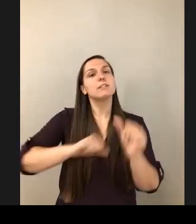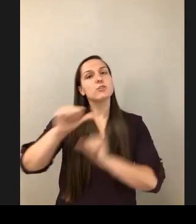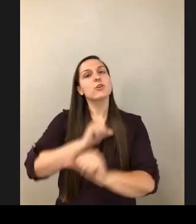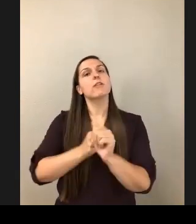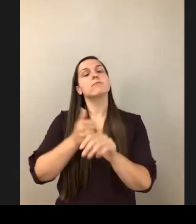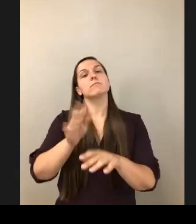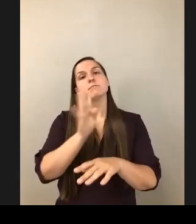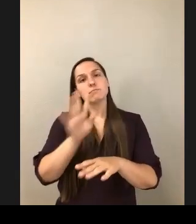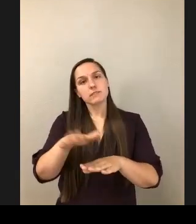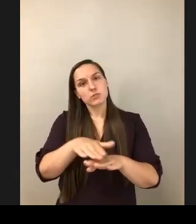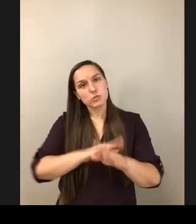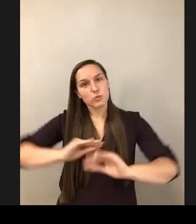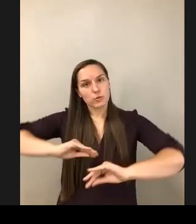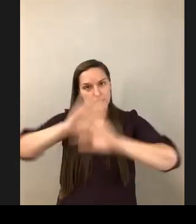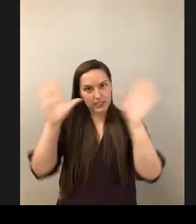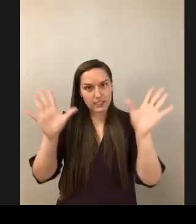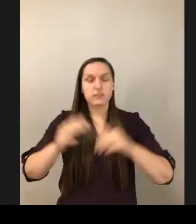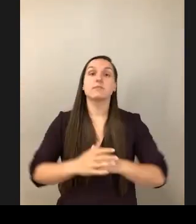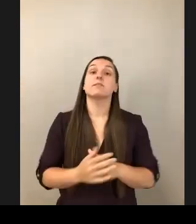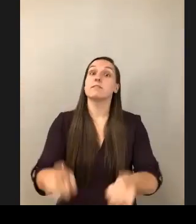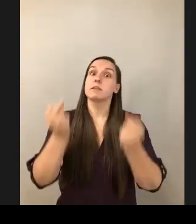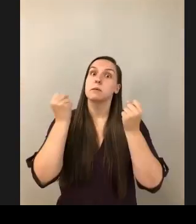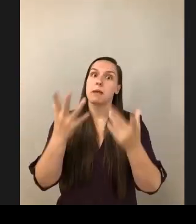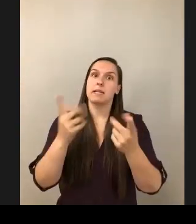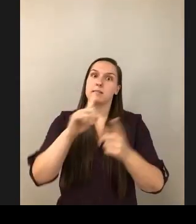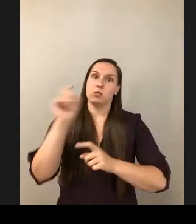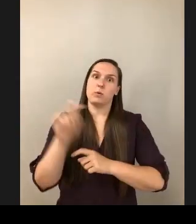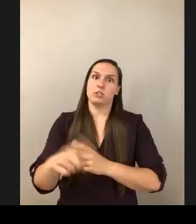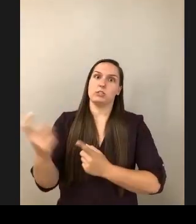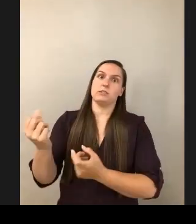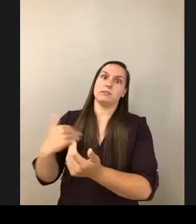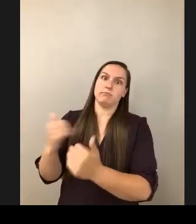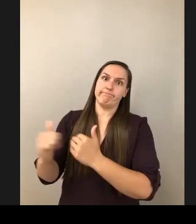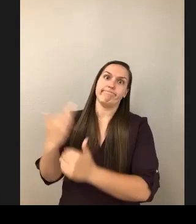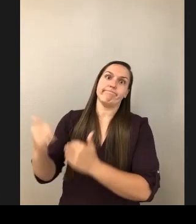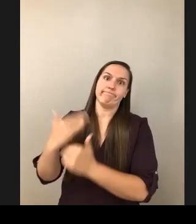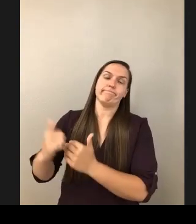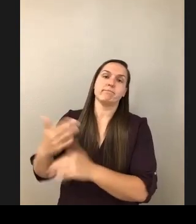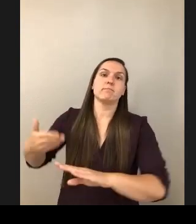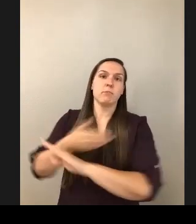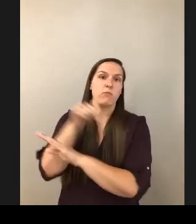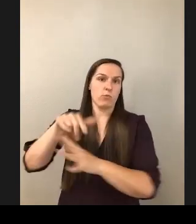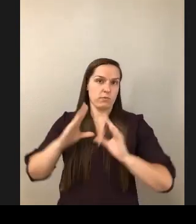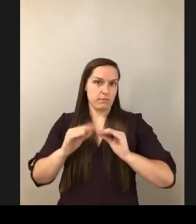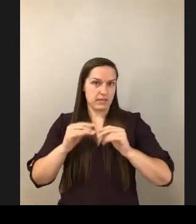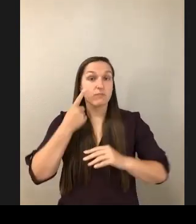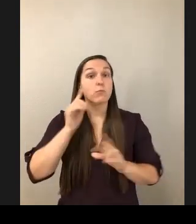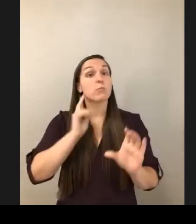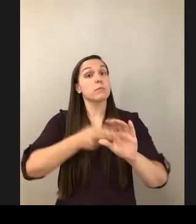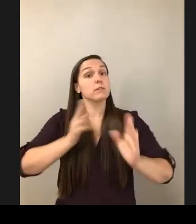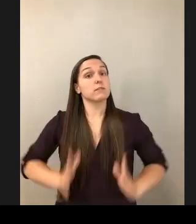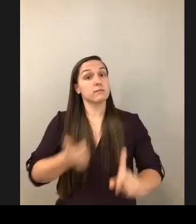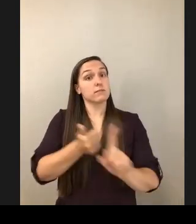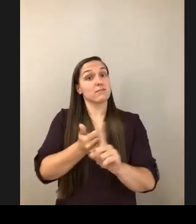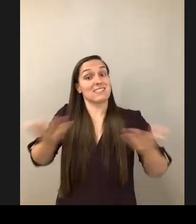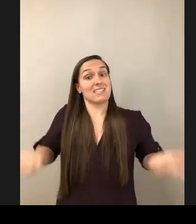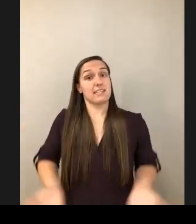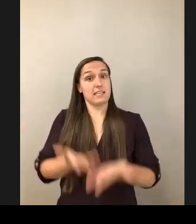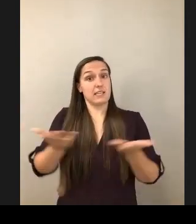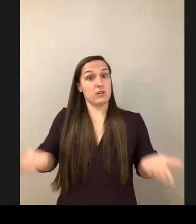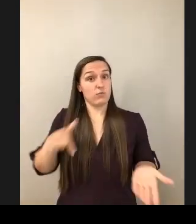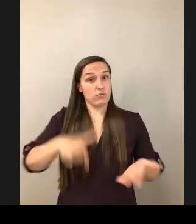mismo. Vamos a seguirnos acordando. Ya tenemos preguntas que se entregaron